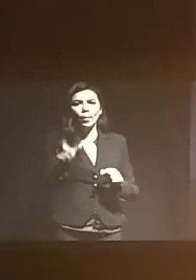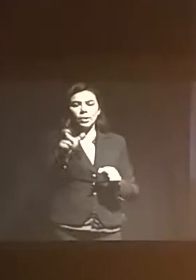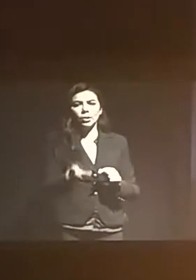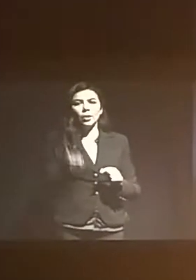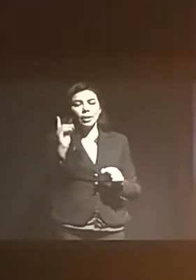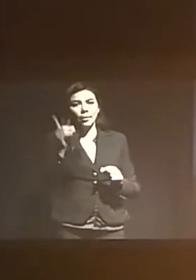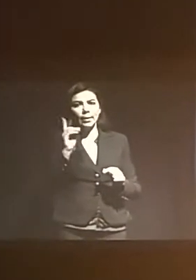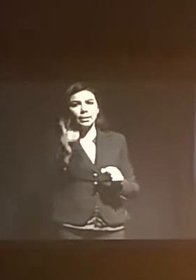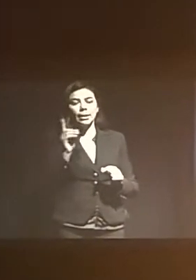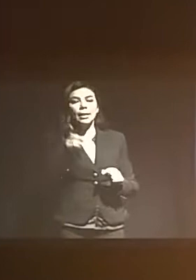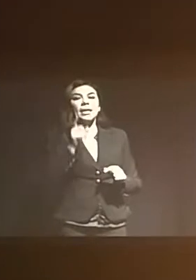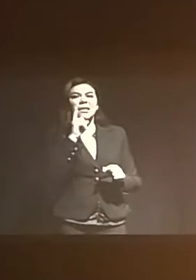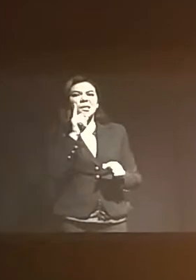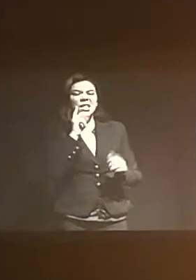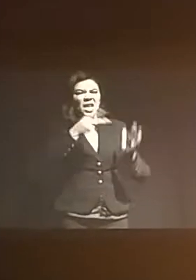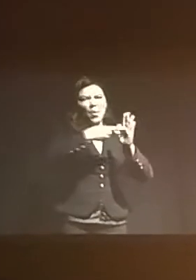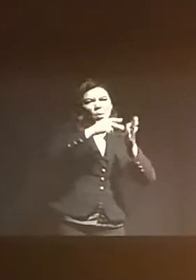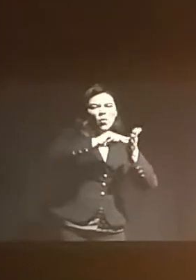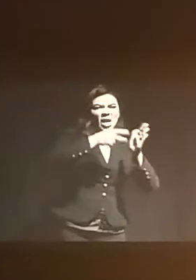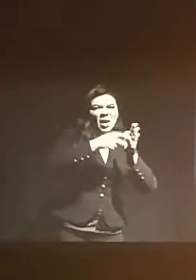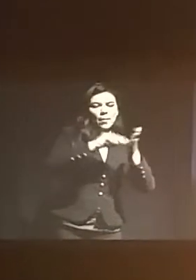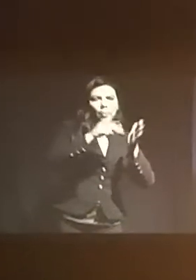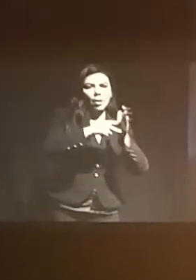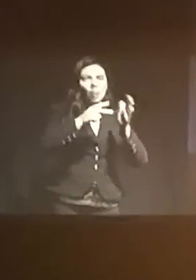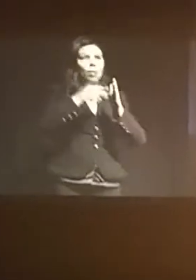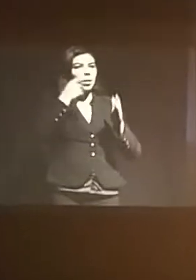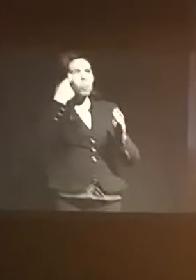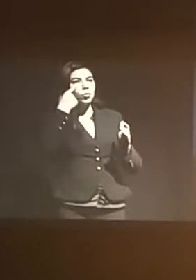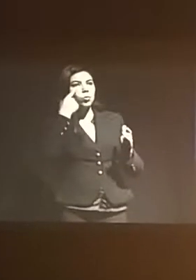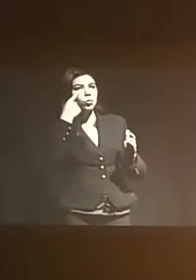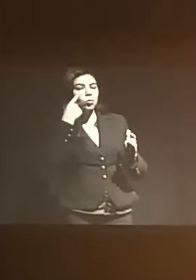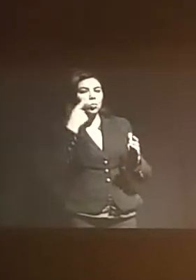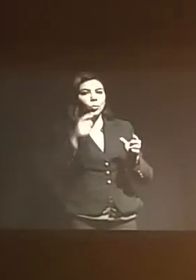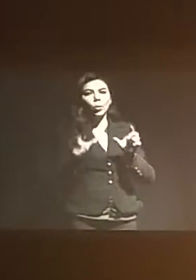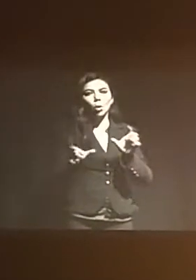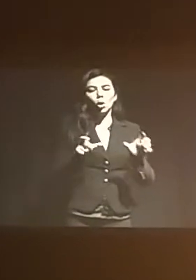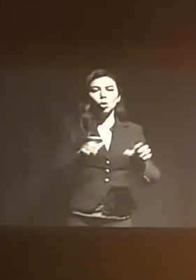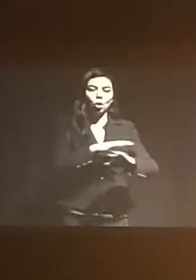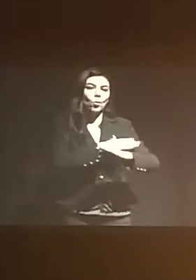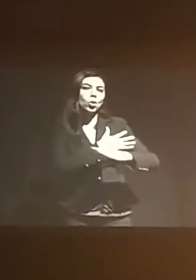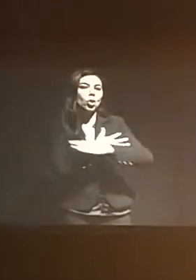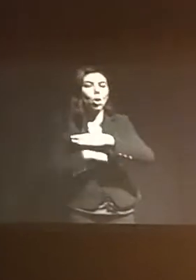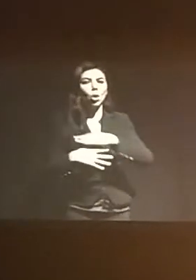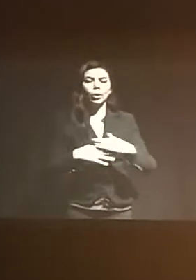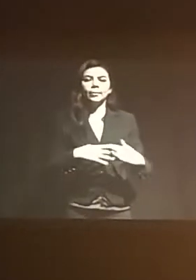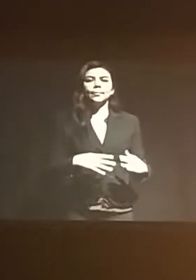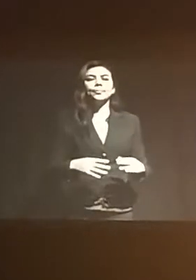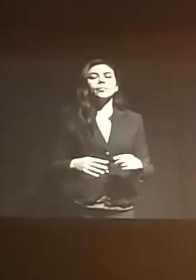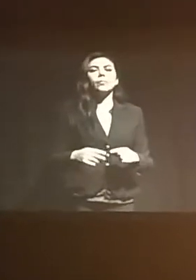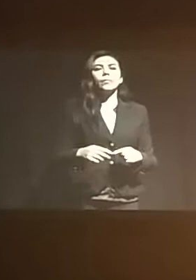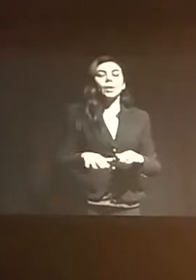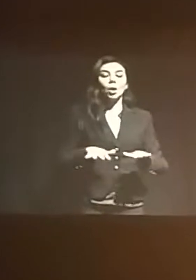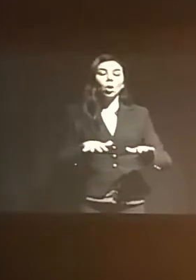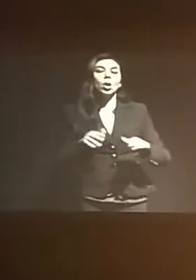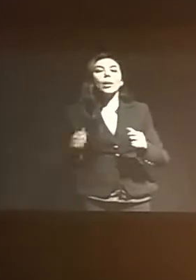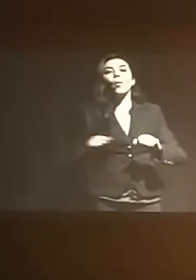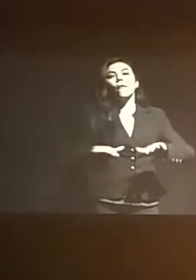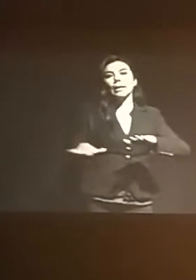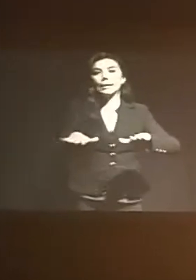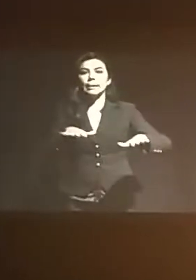por cualquier motivo tiene problemas para la percepción, el control motor, y el